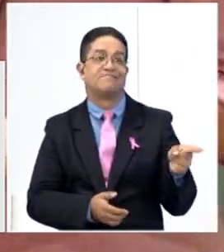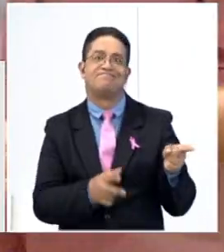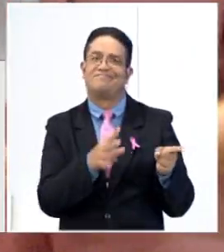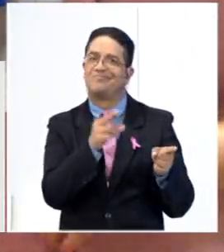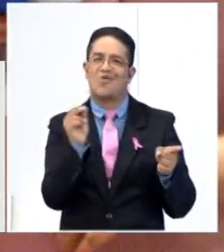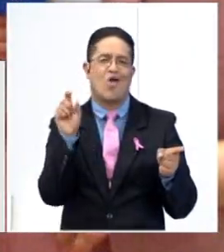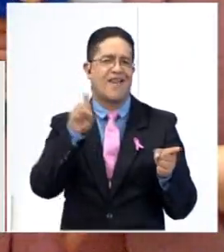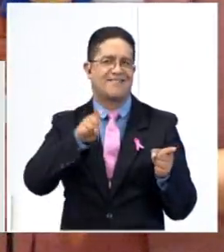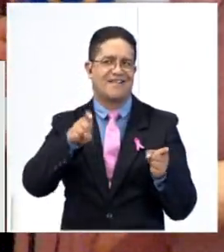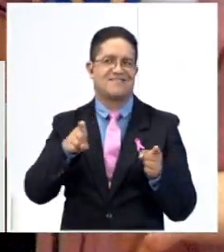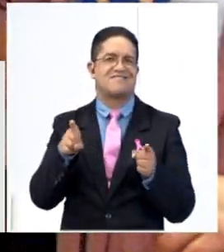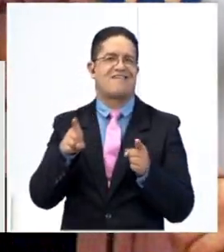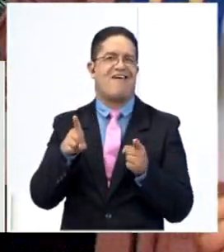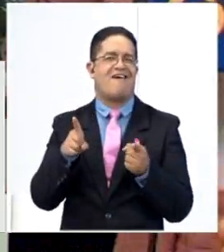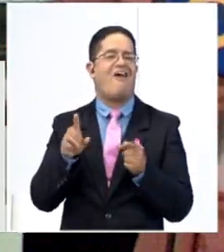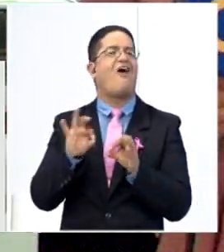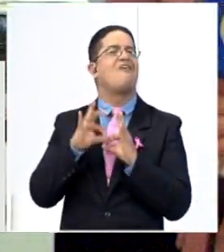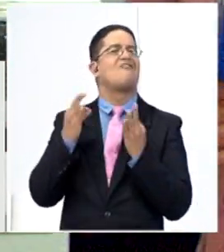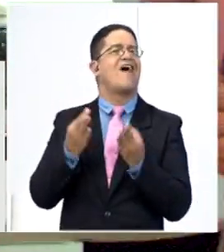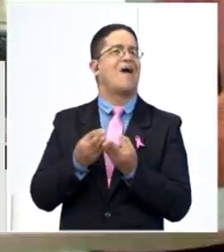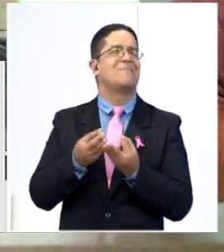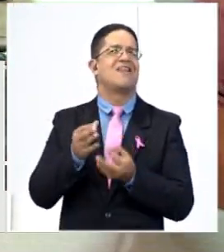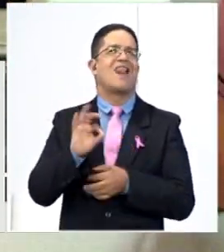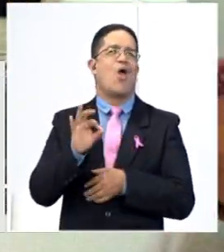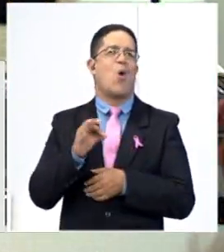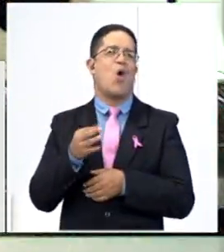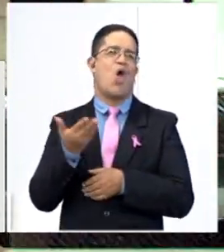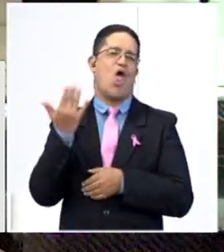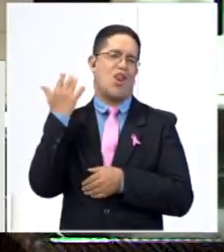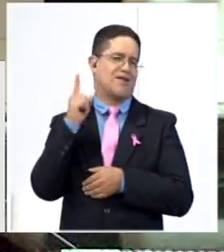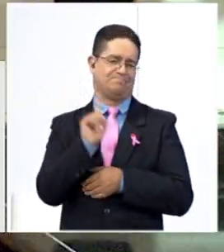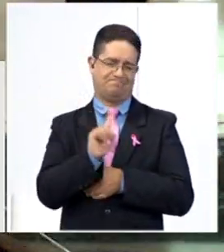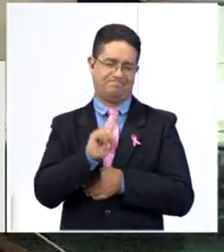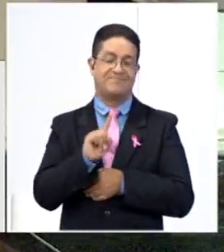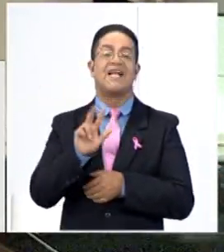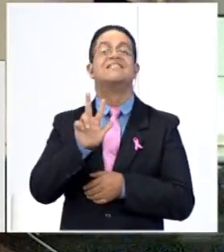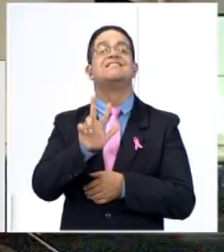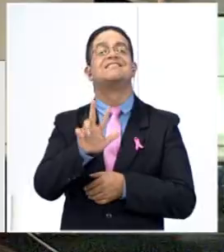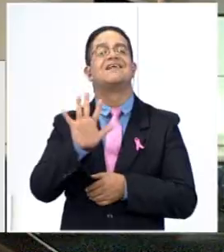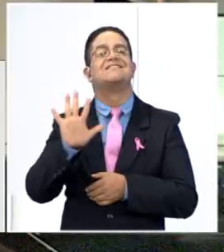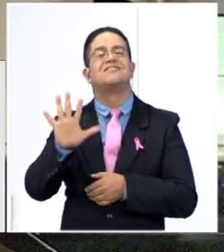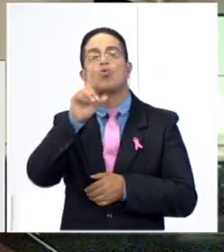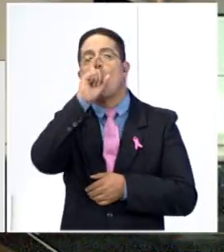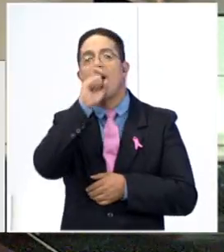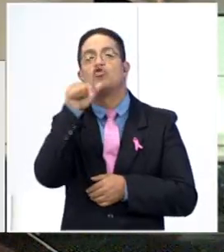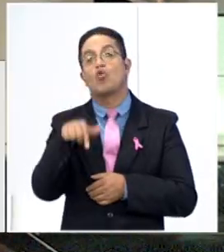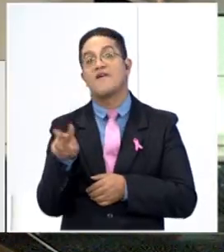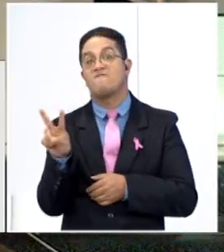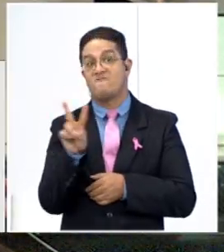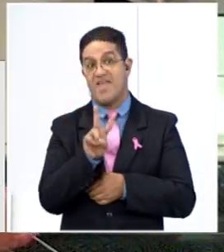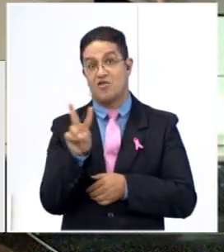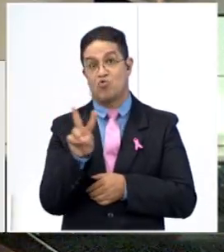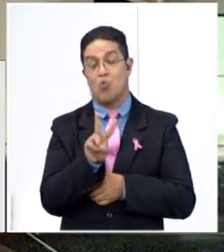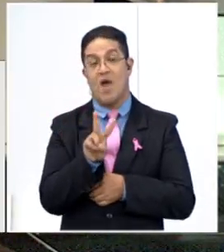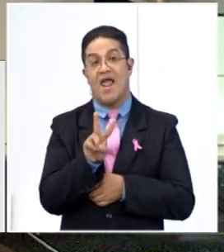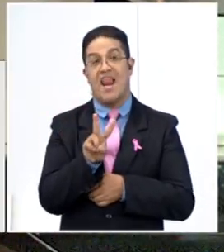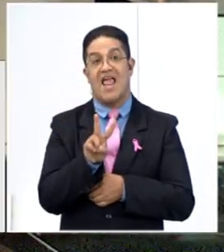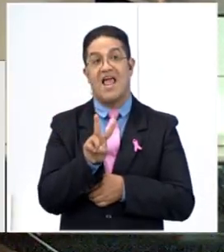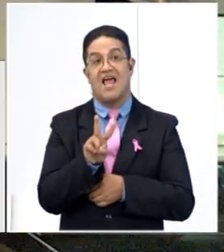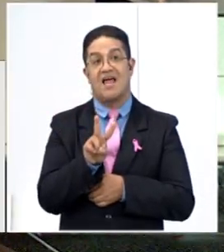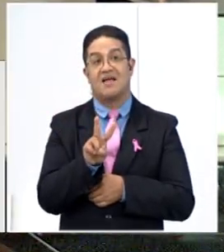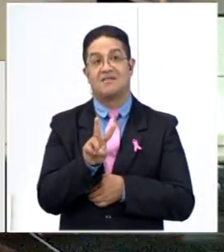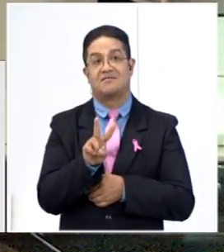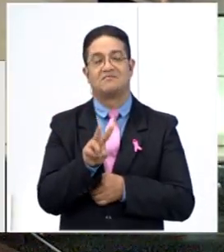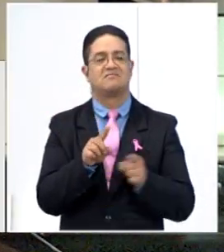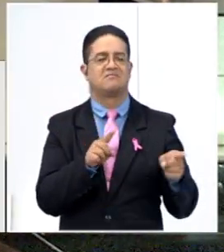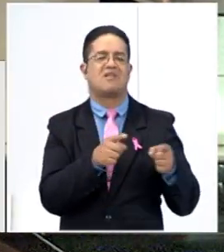necesario tener antecedentes para realizarse la mamografía. Les recuerdo, a los 35 años en Venezuela, lo dijo